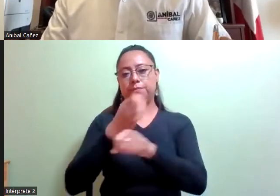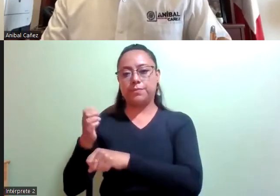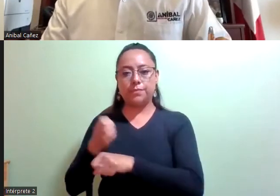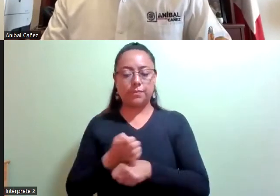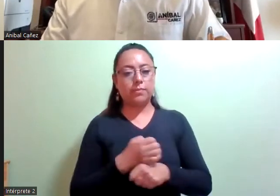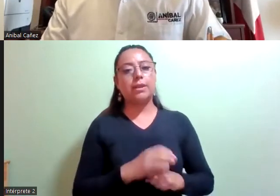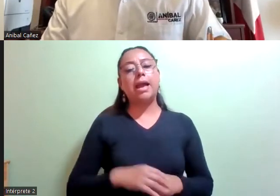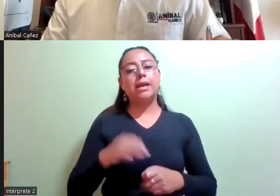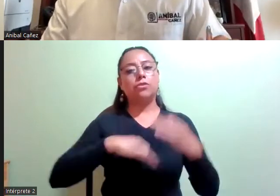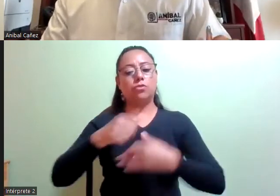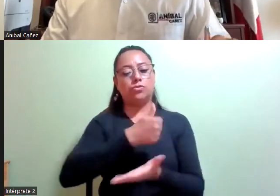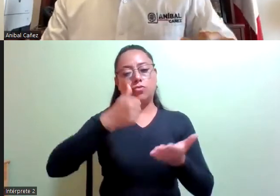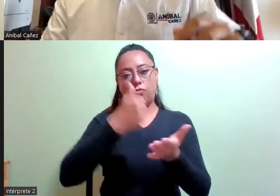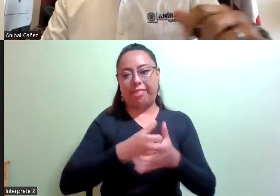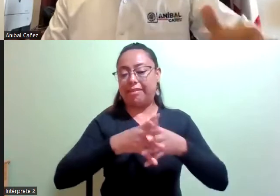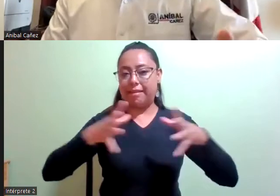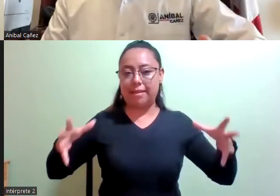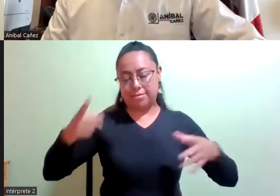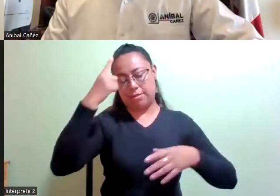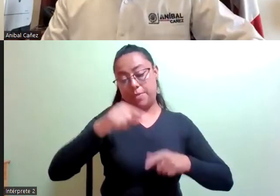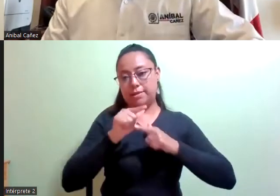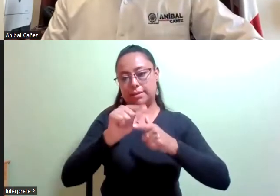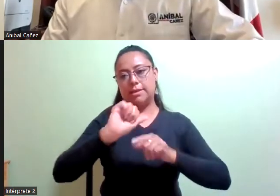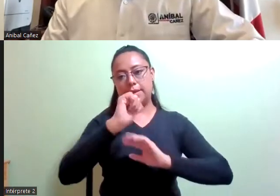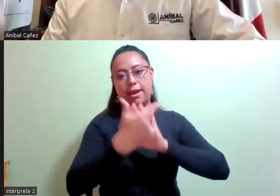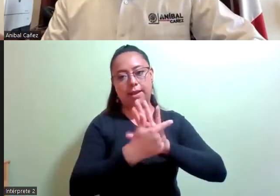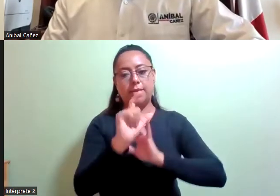para el seguimiento de la Agenda 2030.